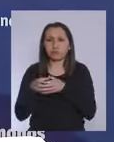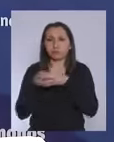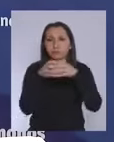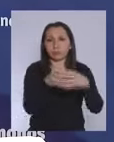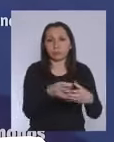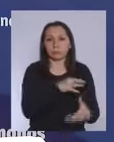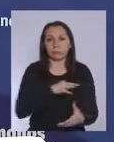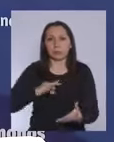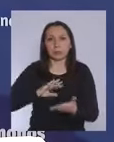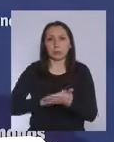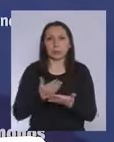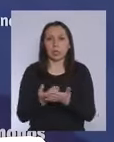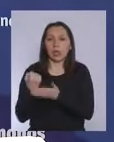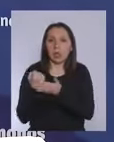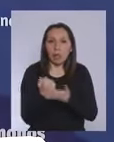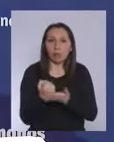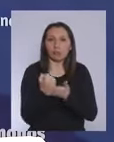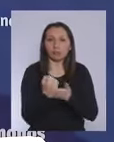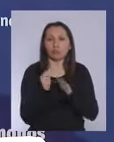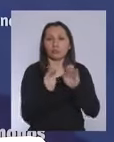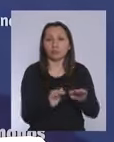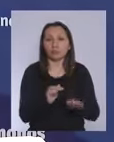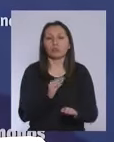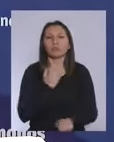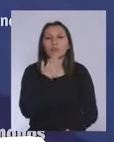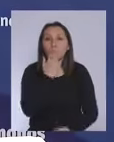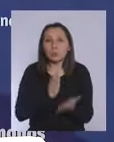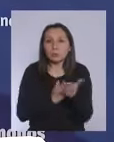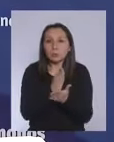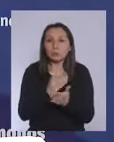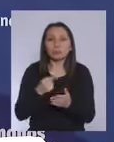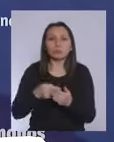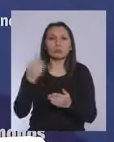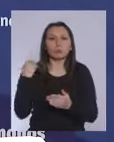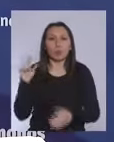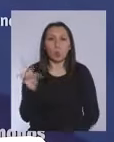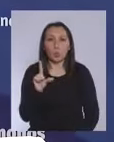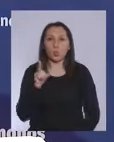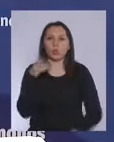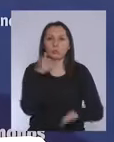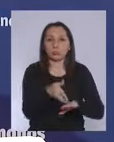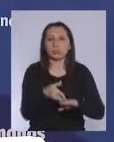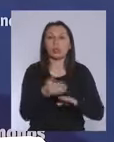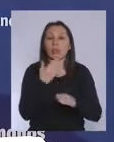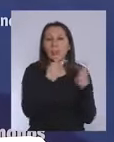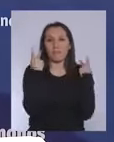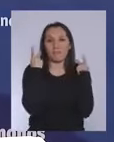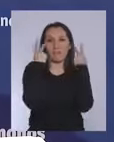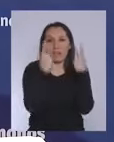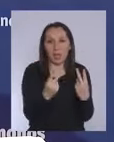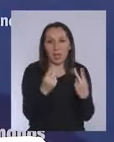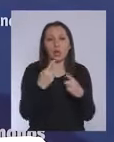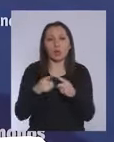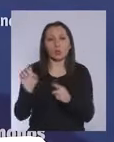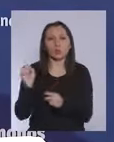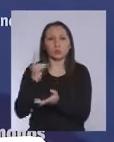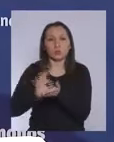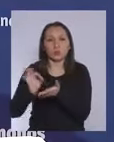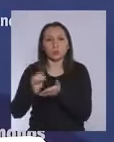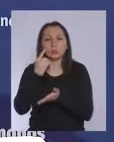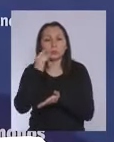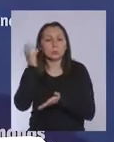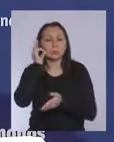minsal colaborando en puntarenas desde el día lunes viajarán varias subsecretarías y